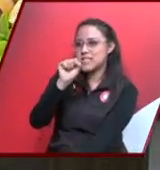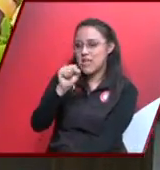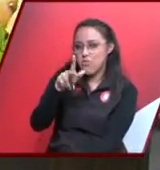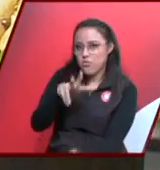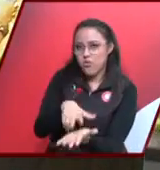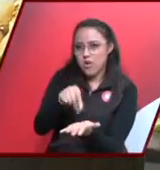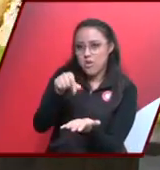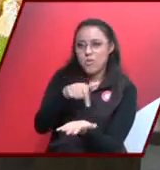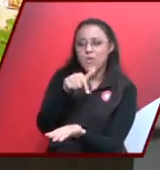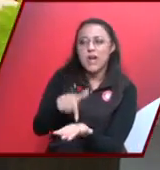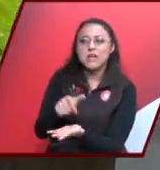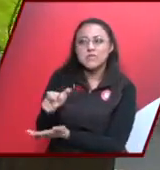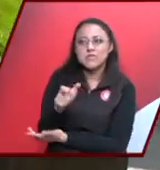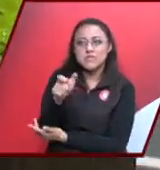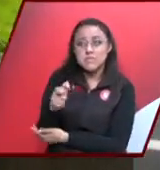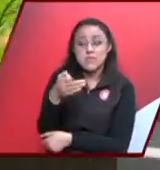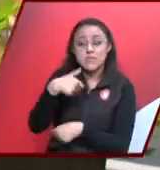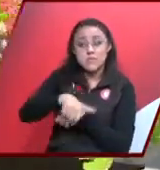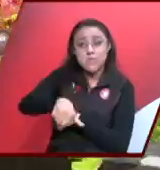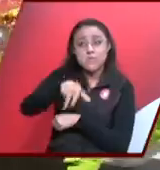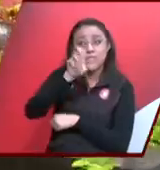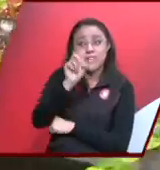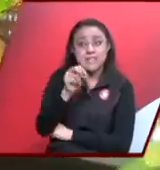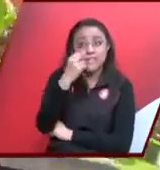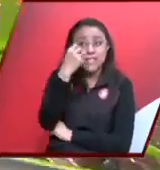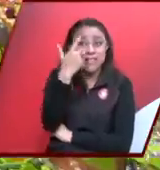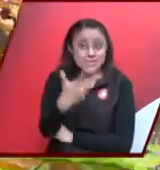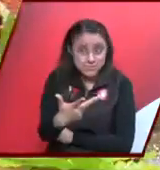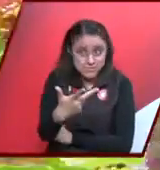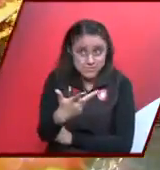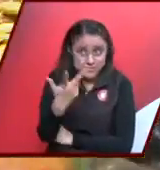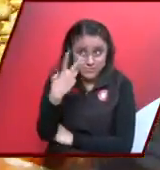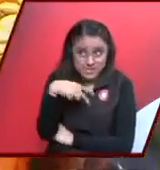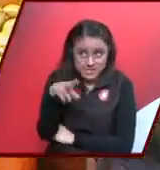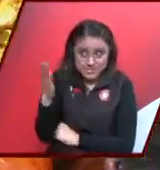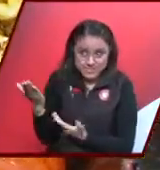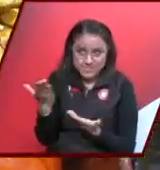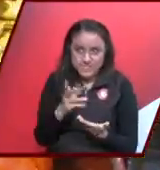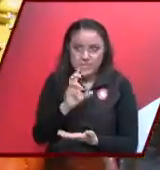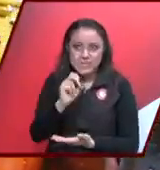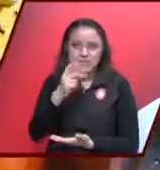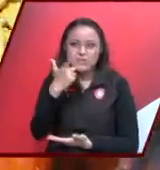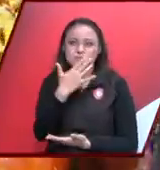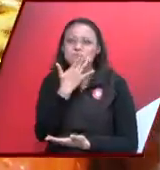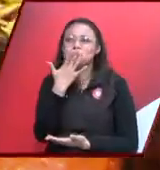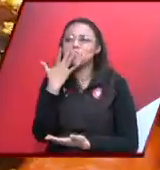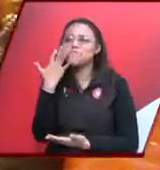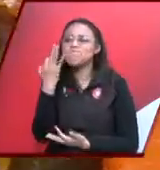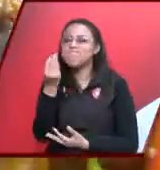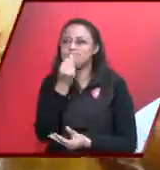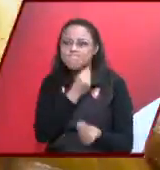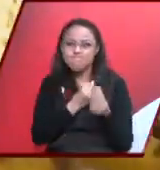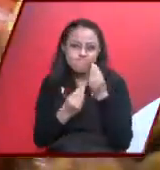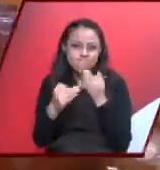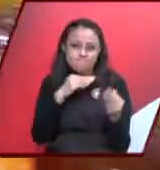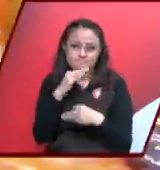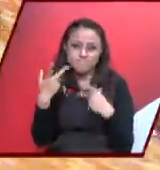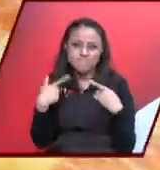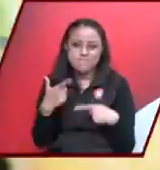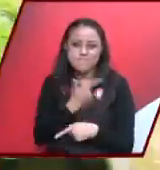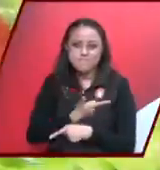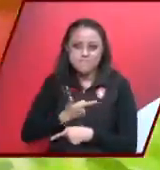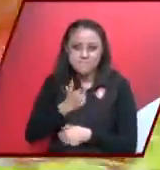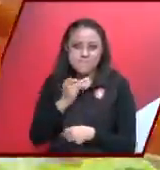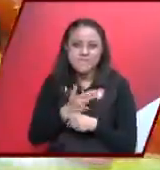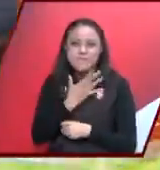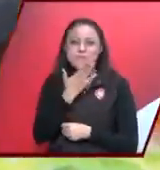Xochimilco, que está cumpliendo su edición número 38 nada más, 38 años deleitando a todo el público, bueno, con